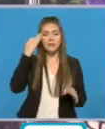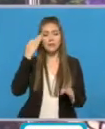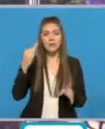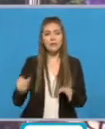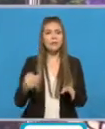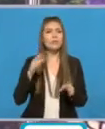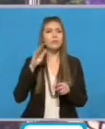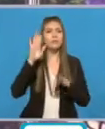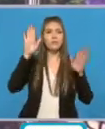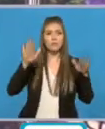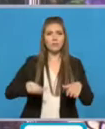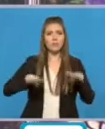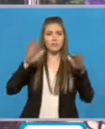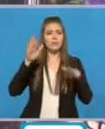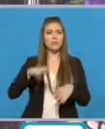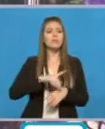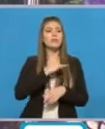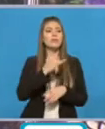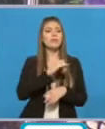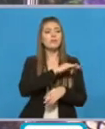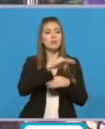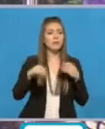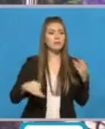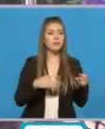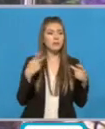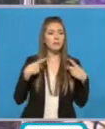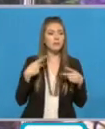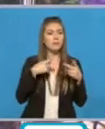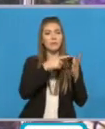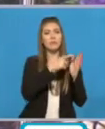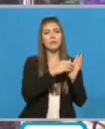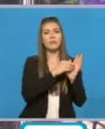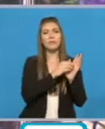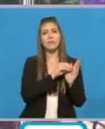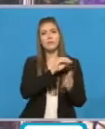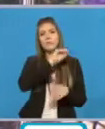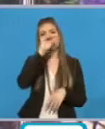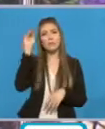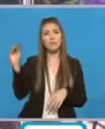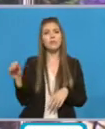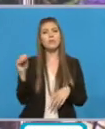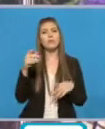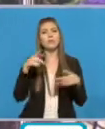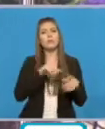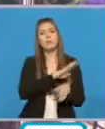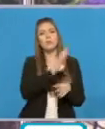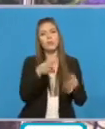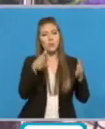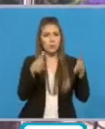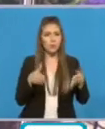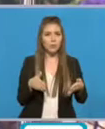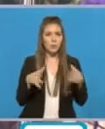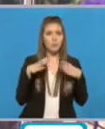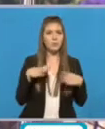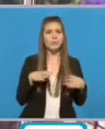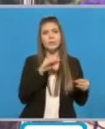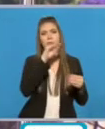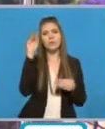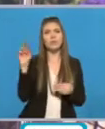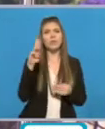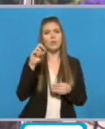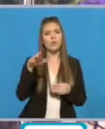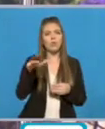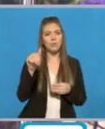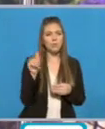Ostia y las reliquias se las llevaron en el siglo XIII a Roma, porque el Papa Martín